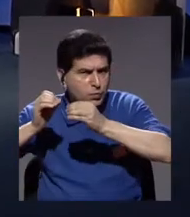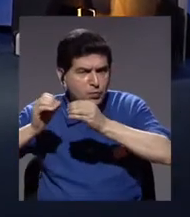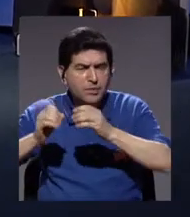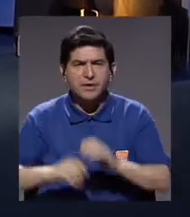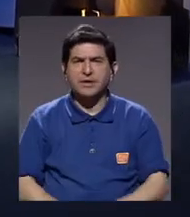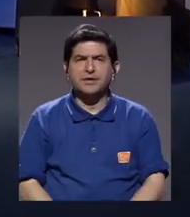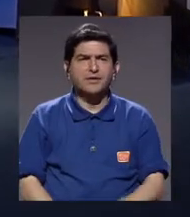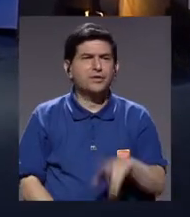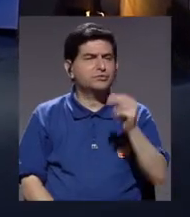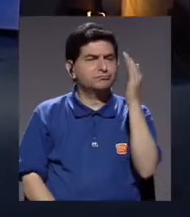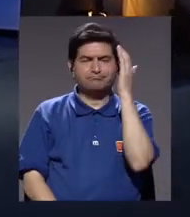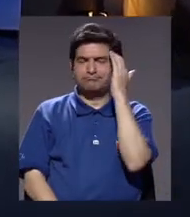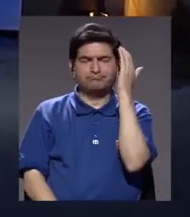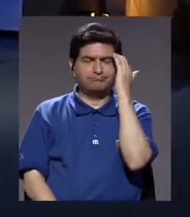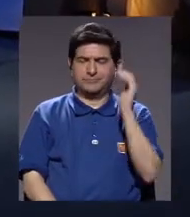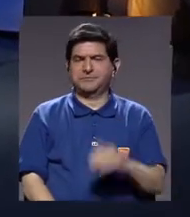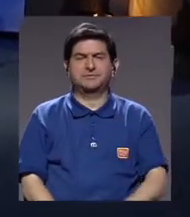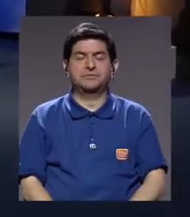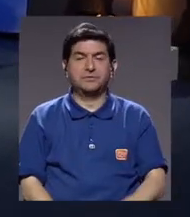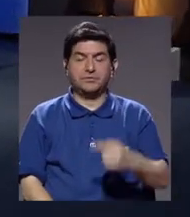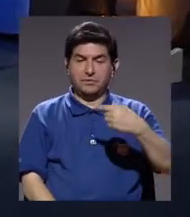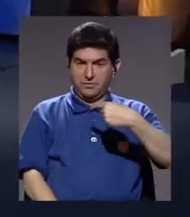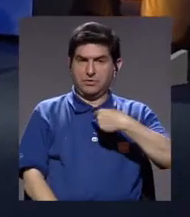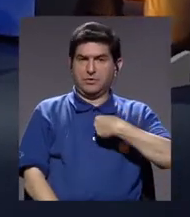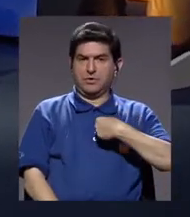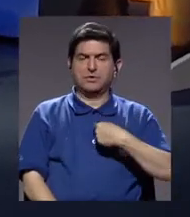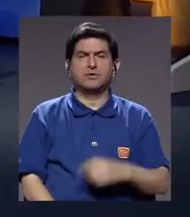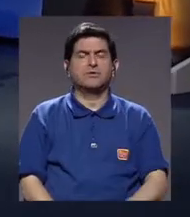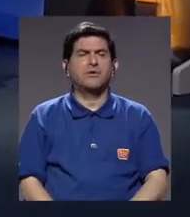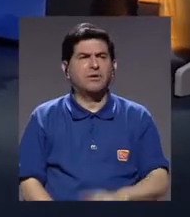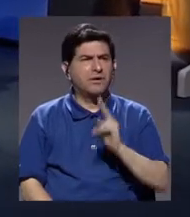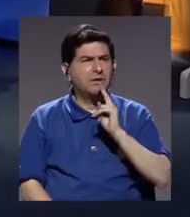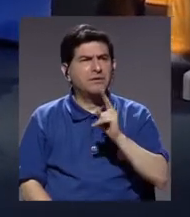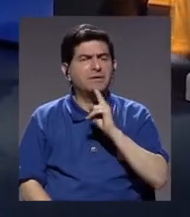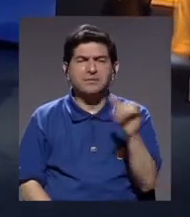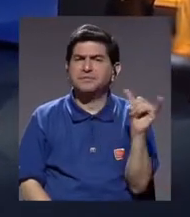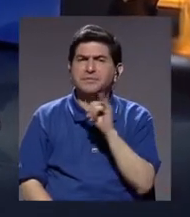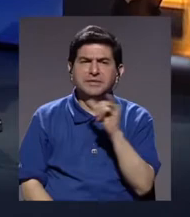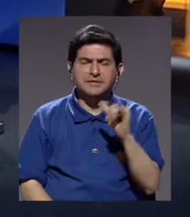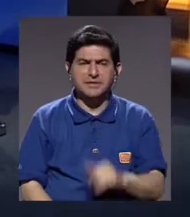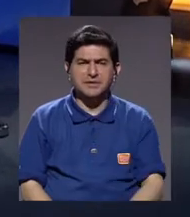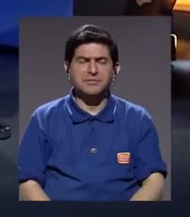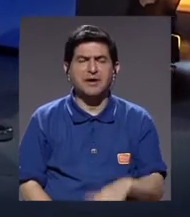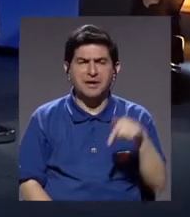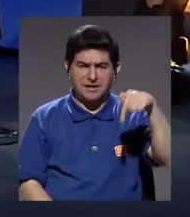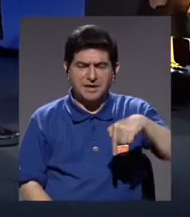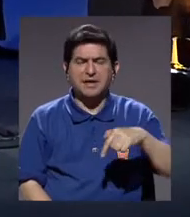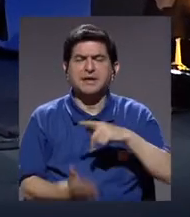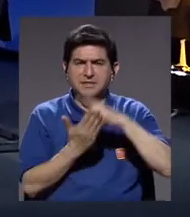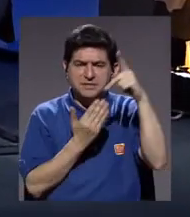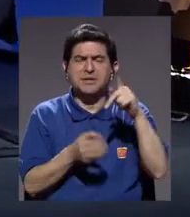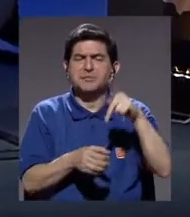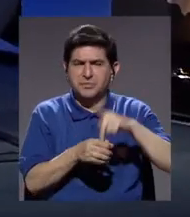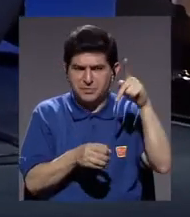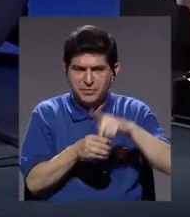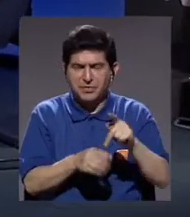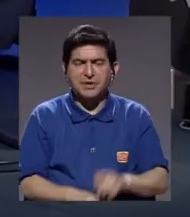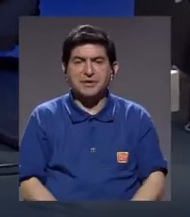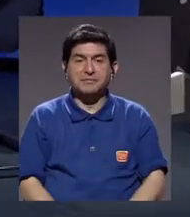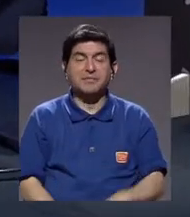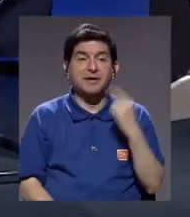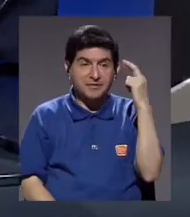datos no se saben, y entonces a mí, para mí realmente también de participar a esta